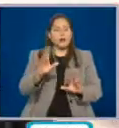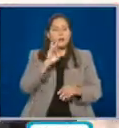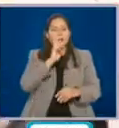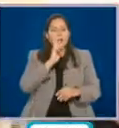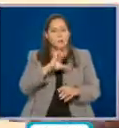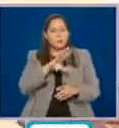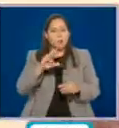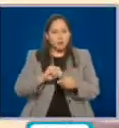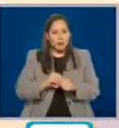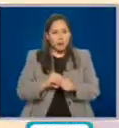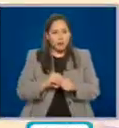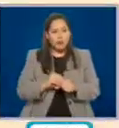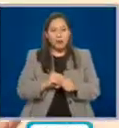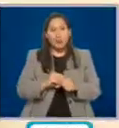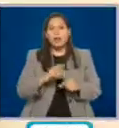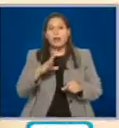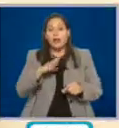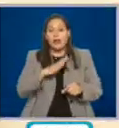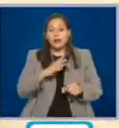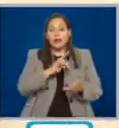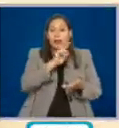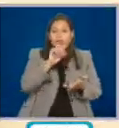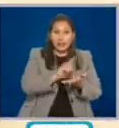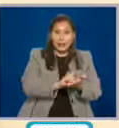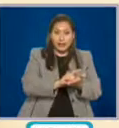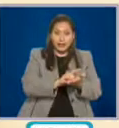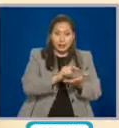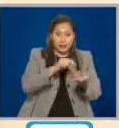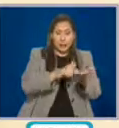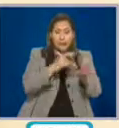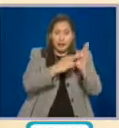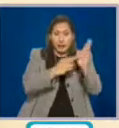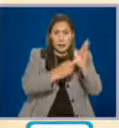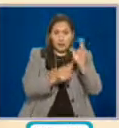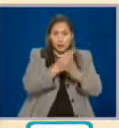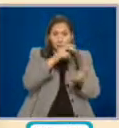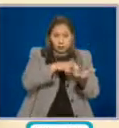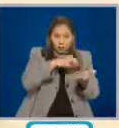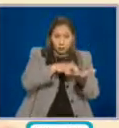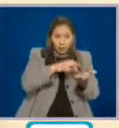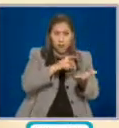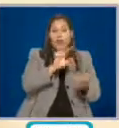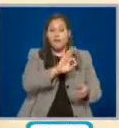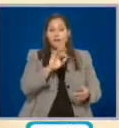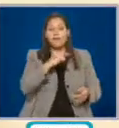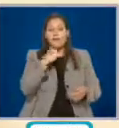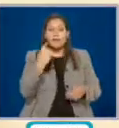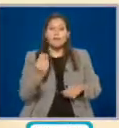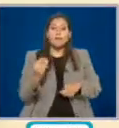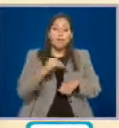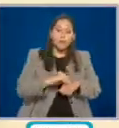respondiste, que hay como novedades, entonces al momento de esta reforma, de esta nueva vigencia de ley, se van a hacer